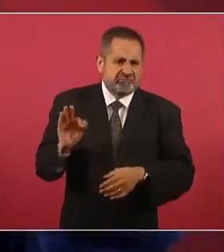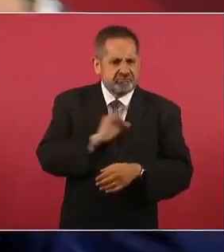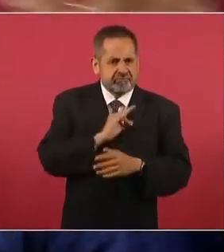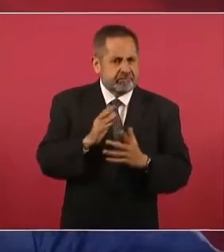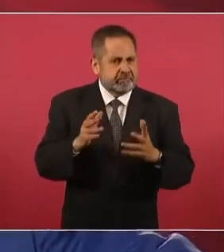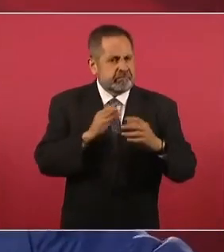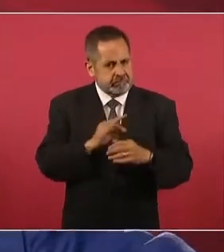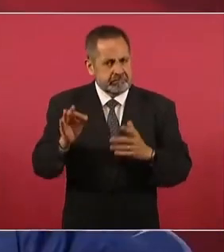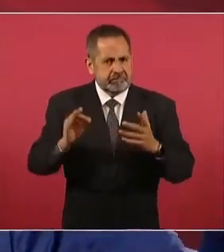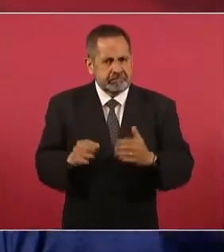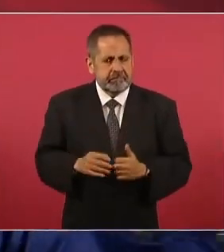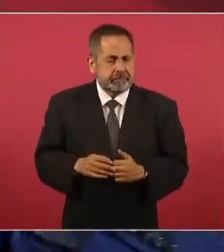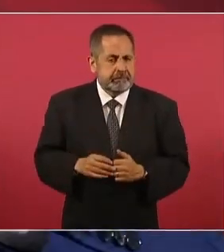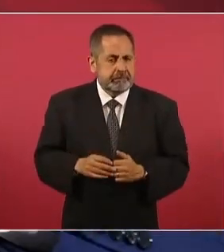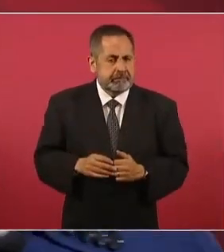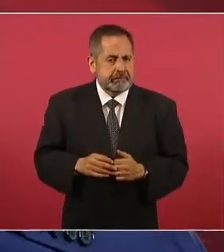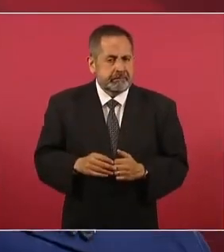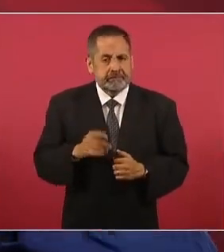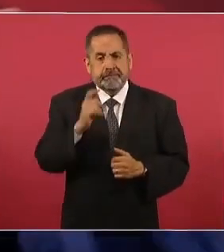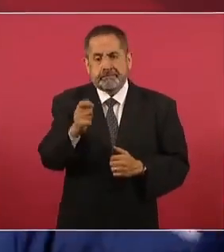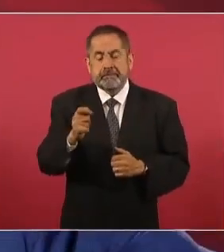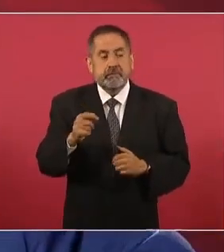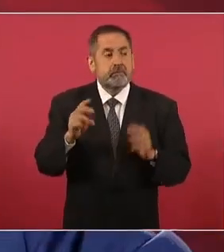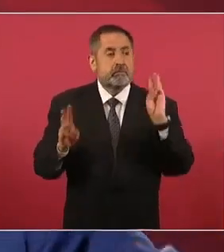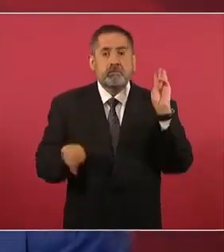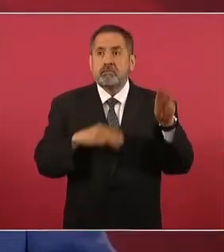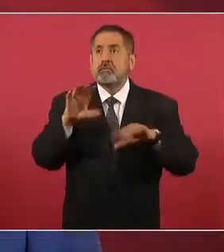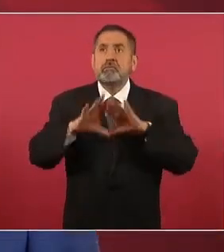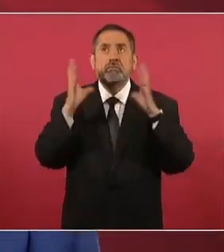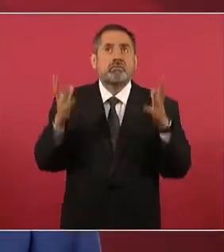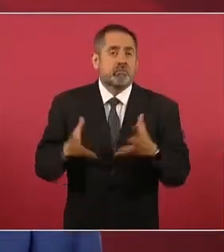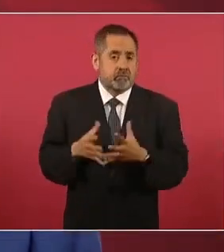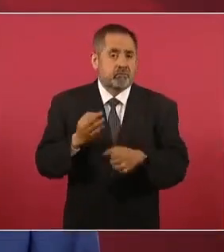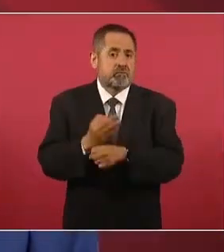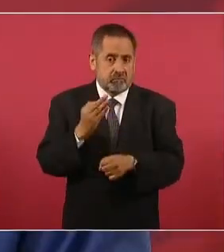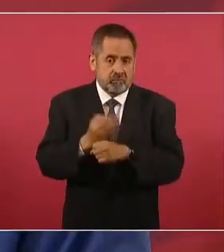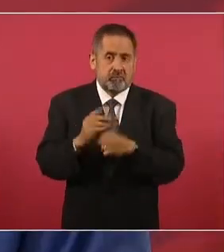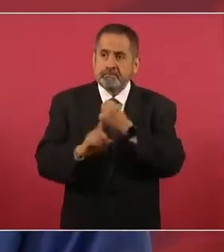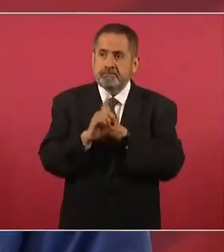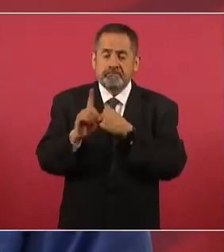Es una crisis mundial